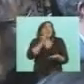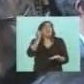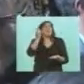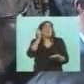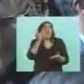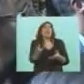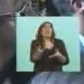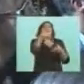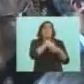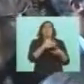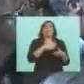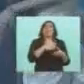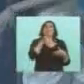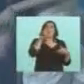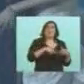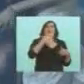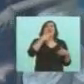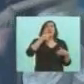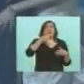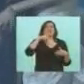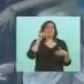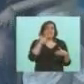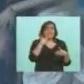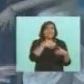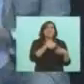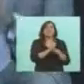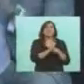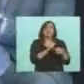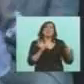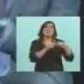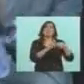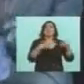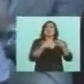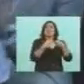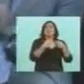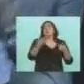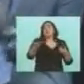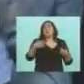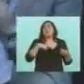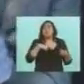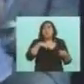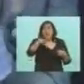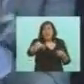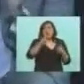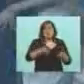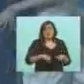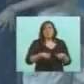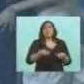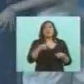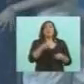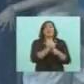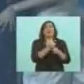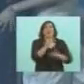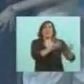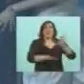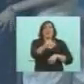parte del patrimonio del ANSES, que va a formar una sociedad mixta con privados para poder desarrollar este